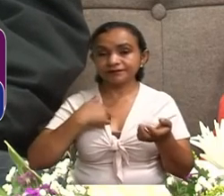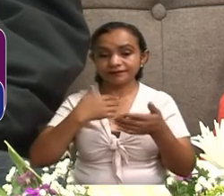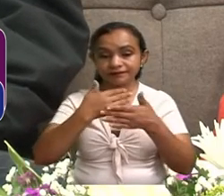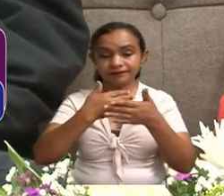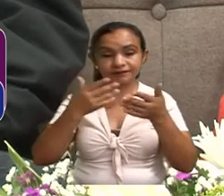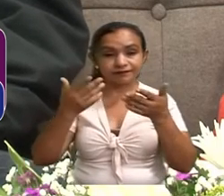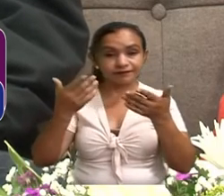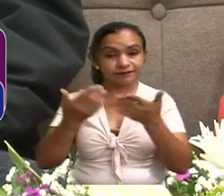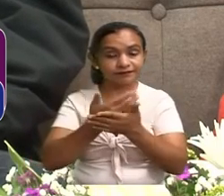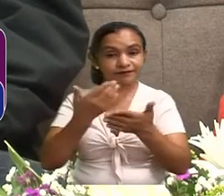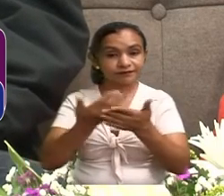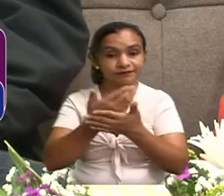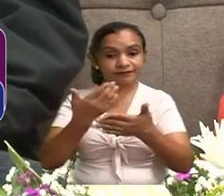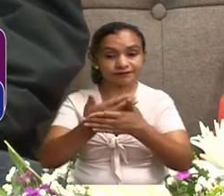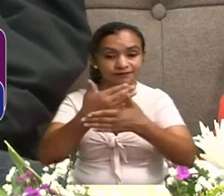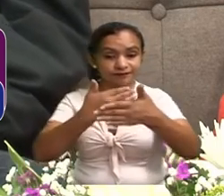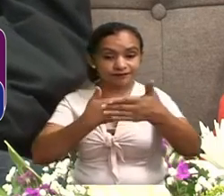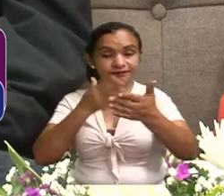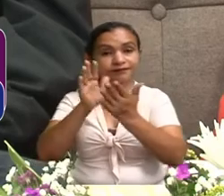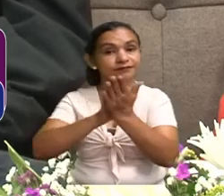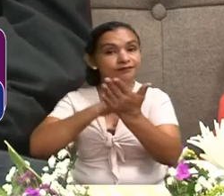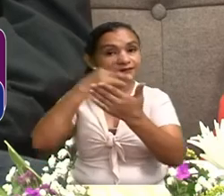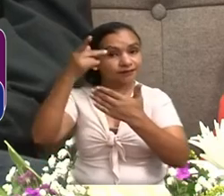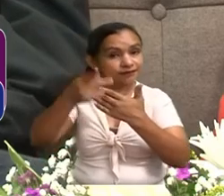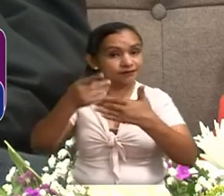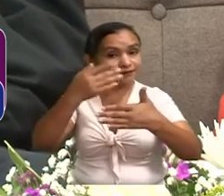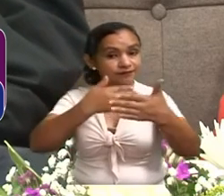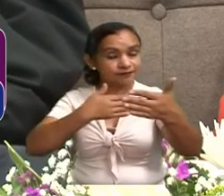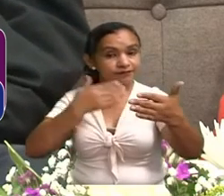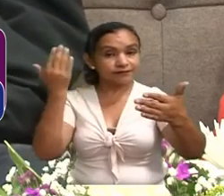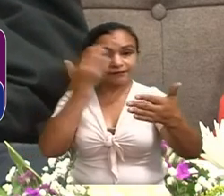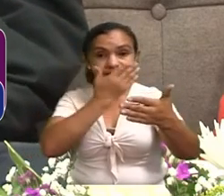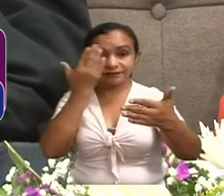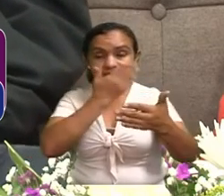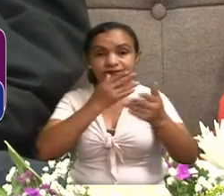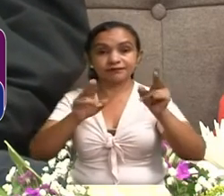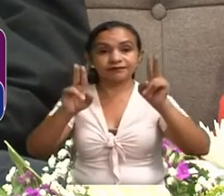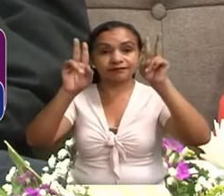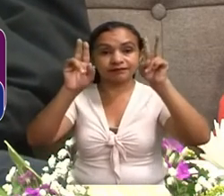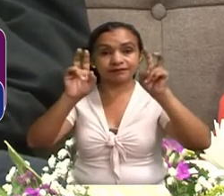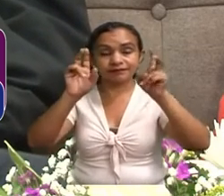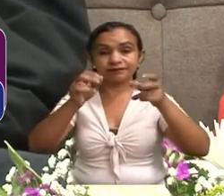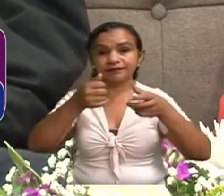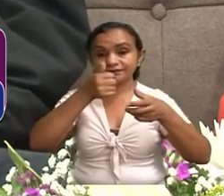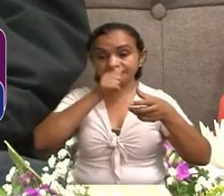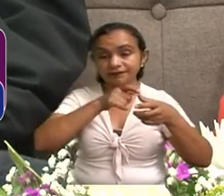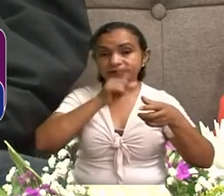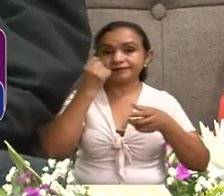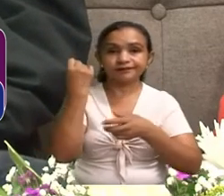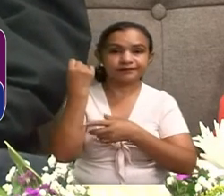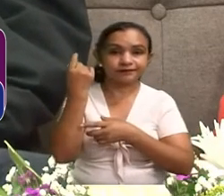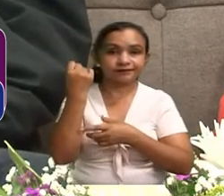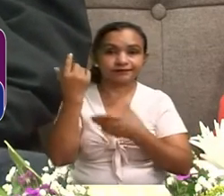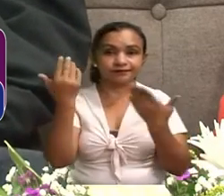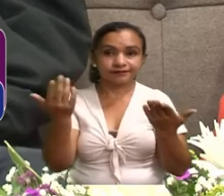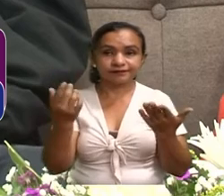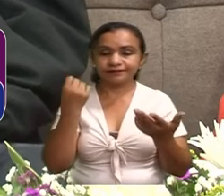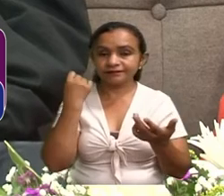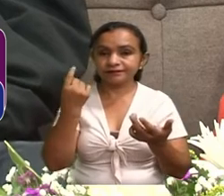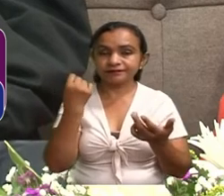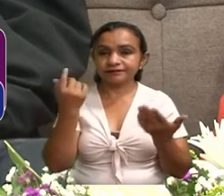currícula, un currículum para temas sobre esto, que ahorita claro, que no ahora los es tenemos, una nueva realidad. Y que no los